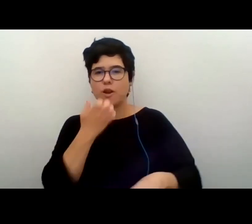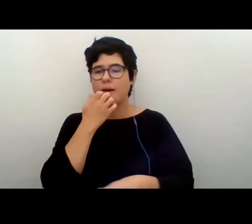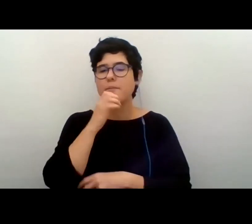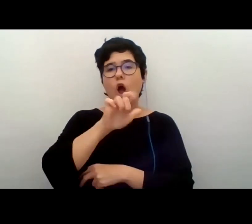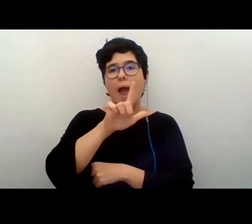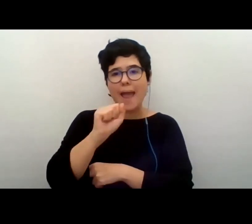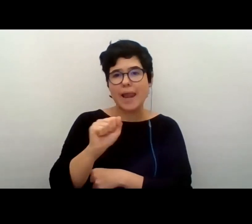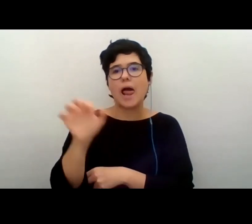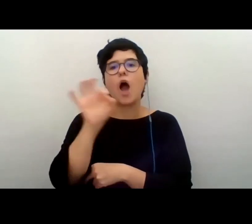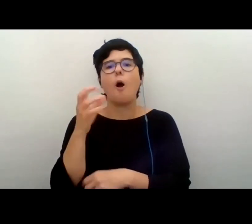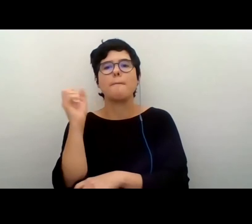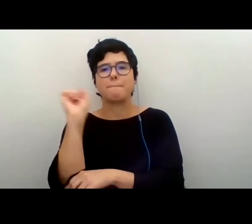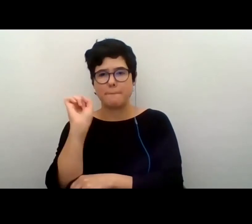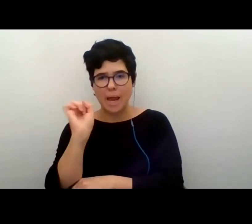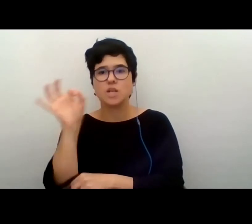o el Alzheimer.